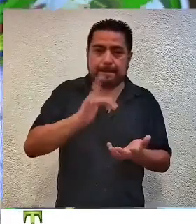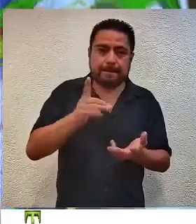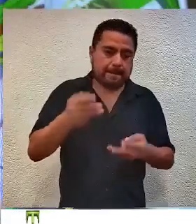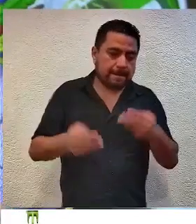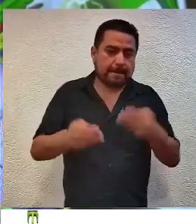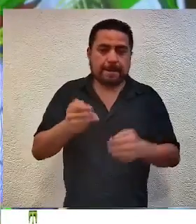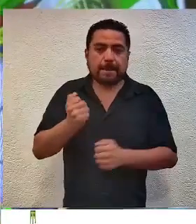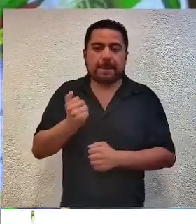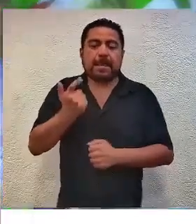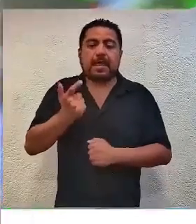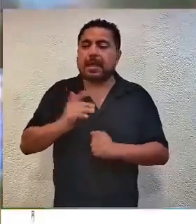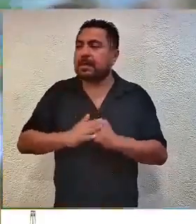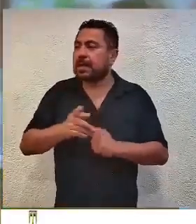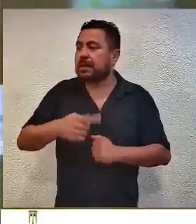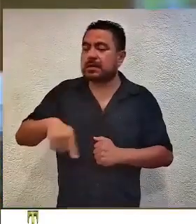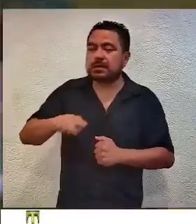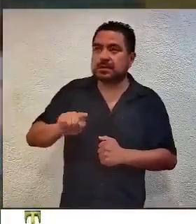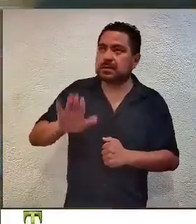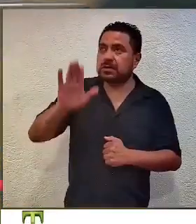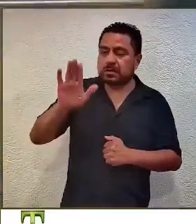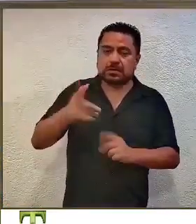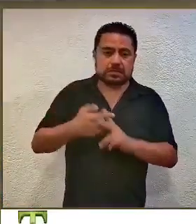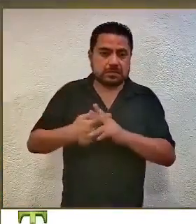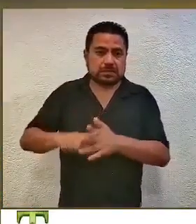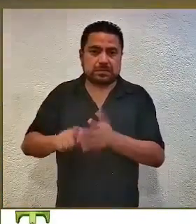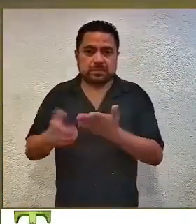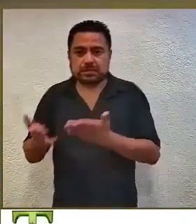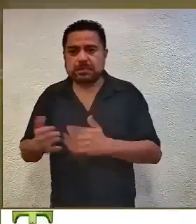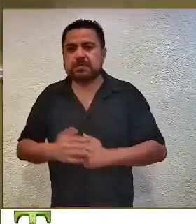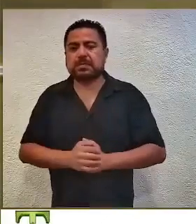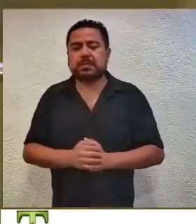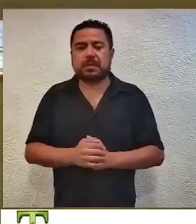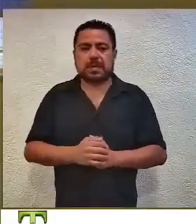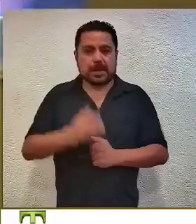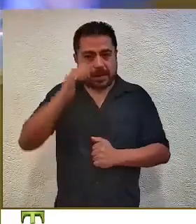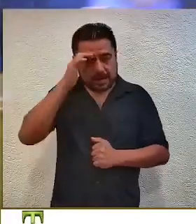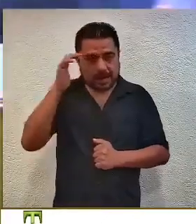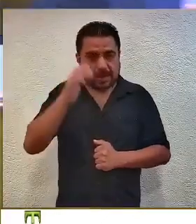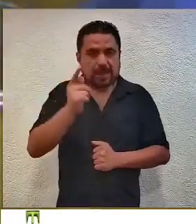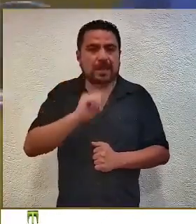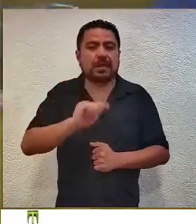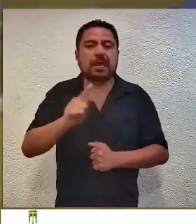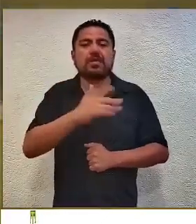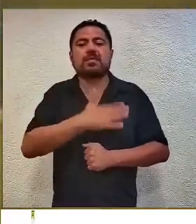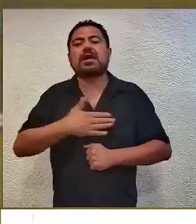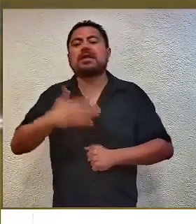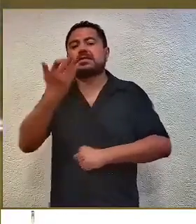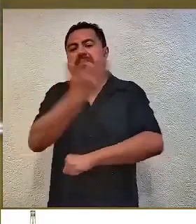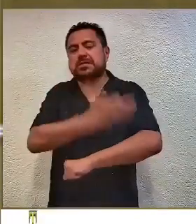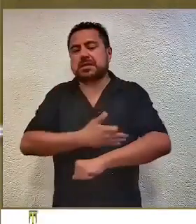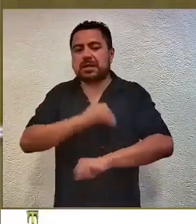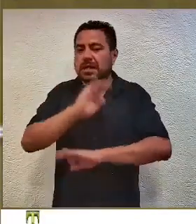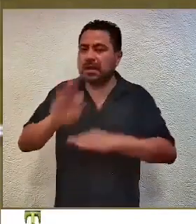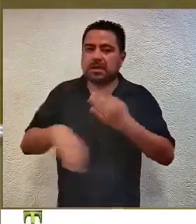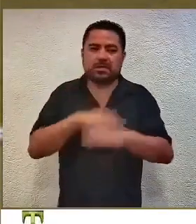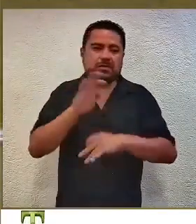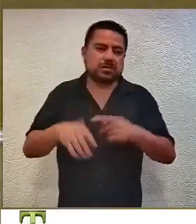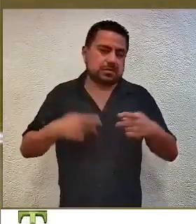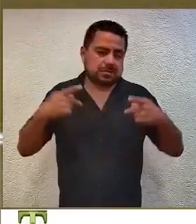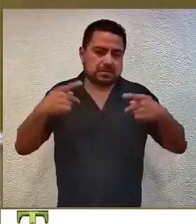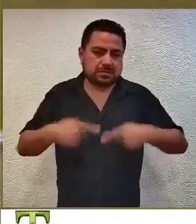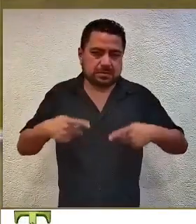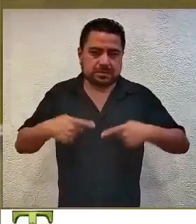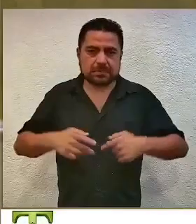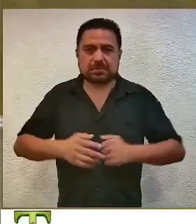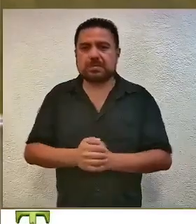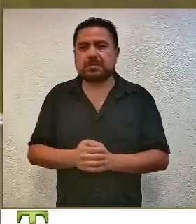¿Alguien más en uso de la voz? Adelante, magistrado Betancourt. Hola, ¿qué tal? Muy buenas tardes a todas